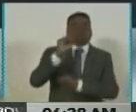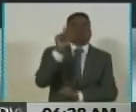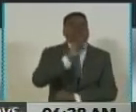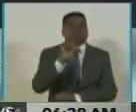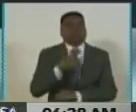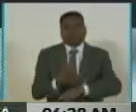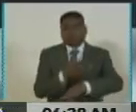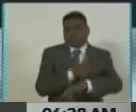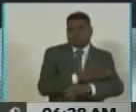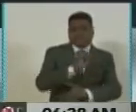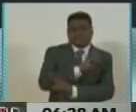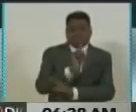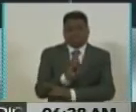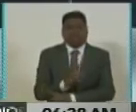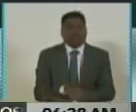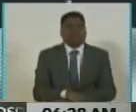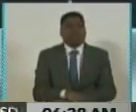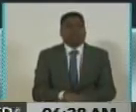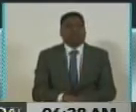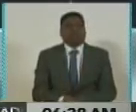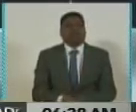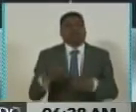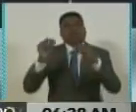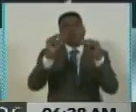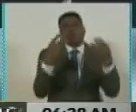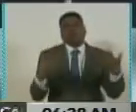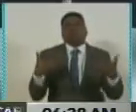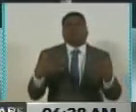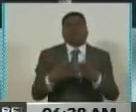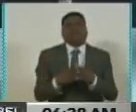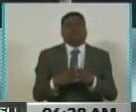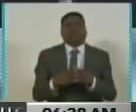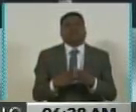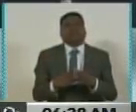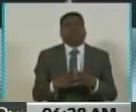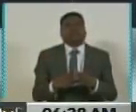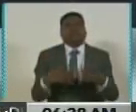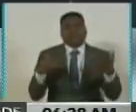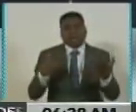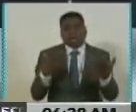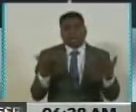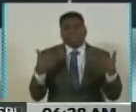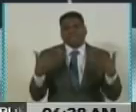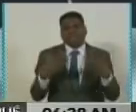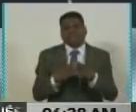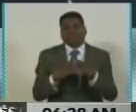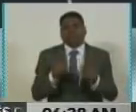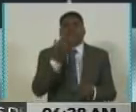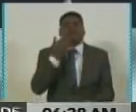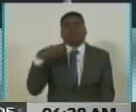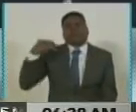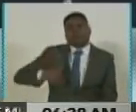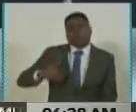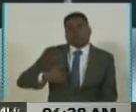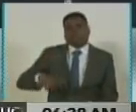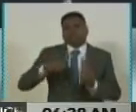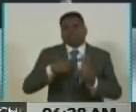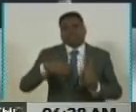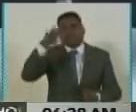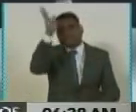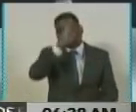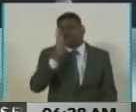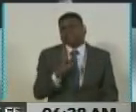un centímetro. Cuando nos hablan a veces, no, hay una emergencia, toma medidas, las medidas siempre son las que están aplicando en Argentina, en Brasil, las que aplicaron aquí en los 90.